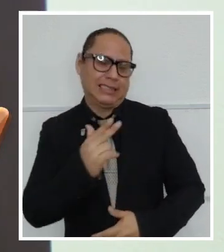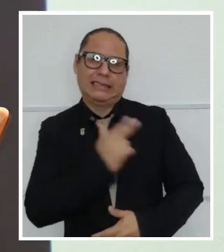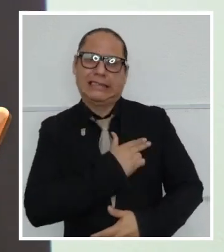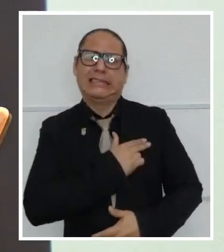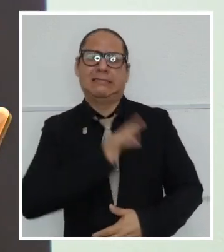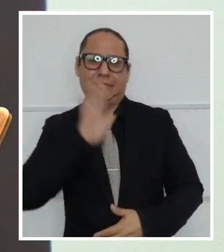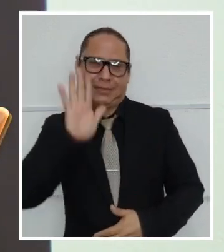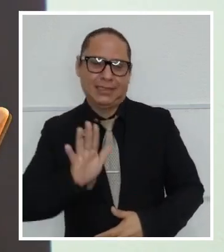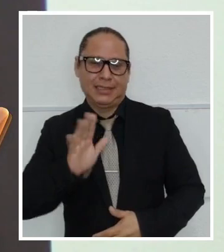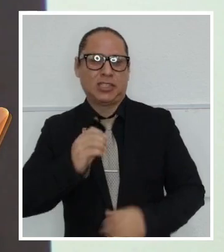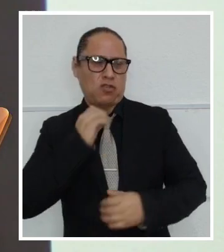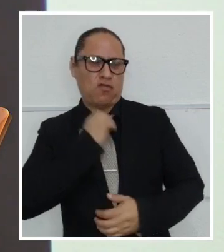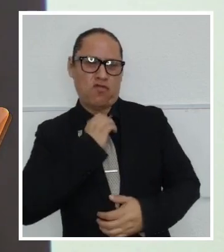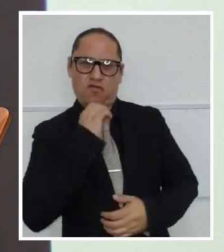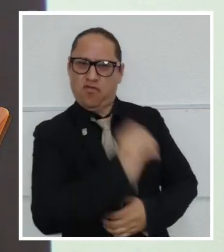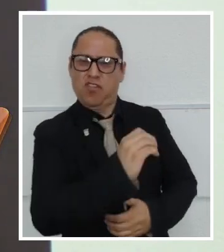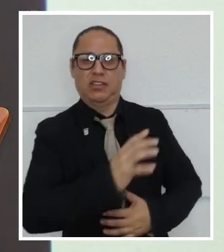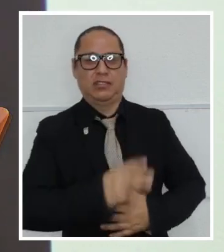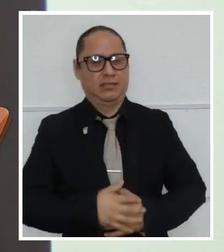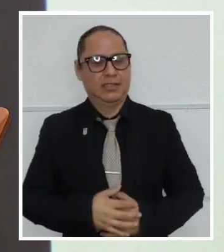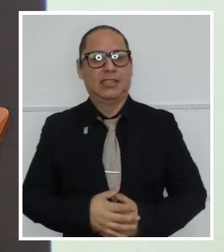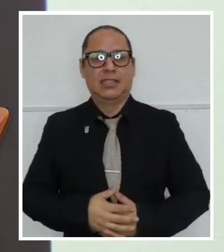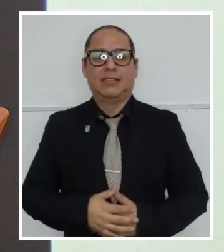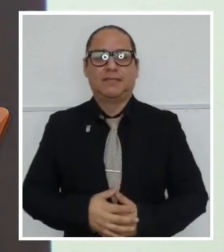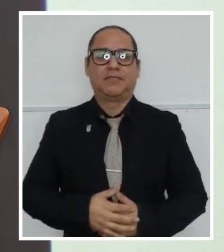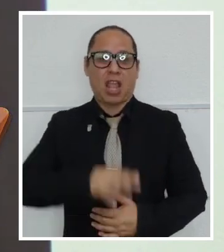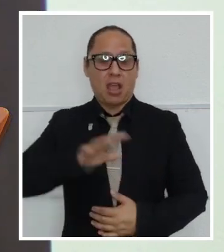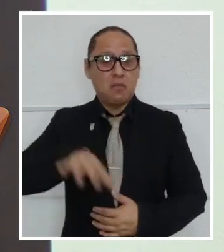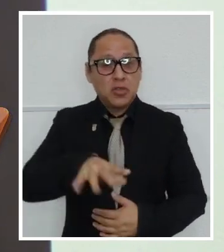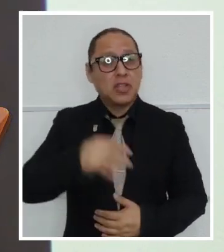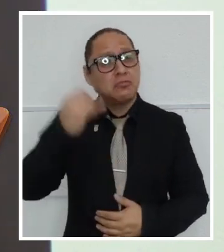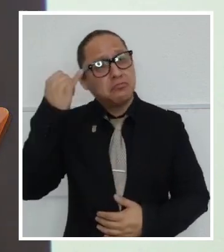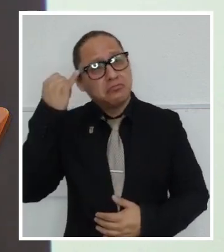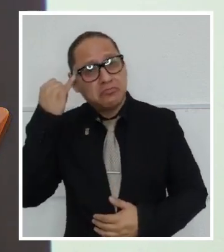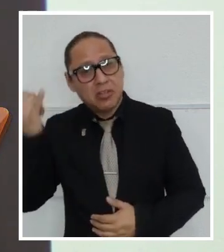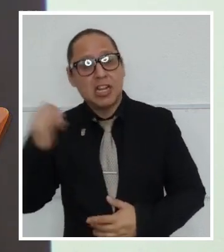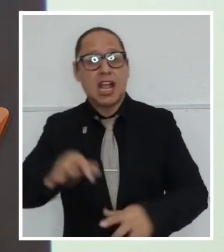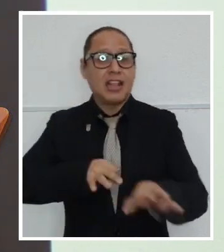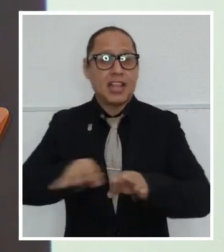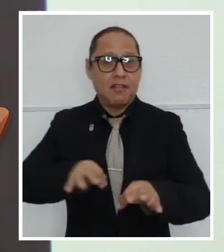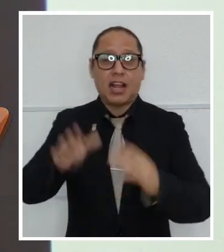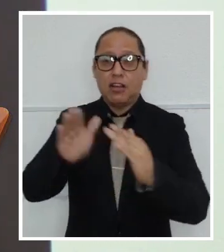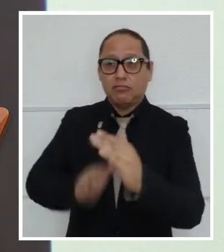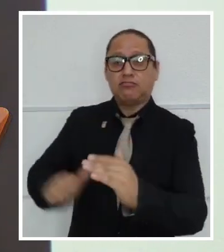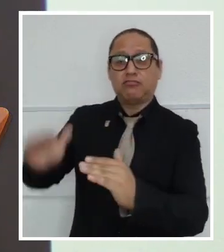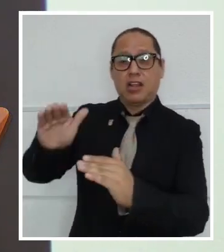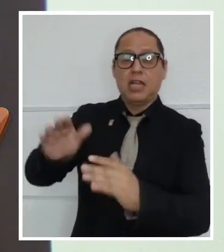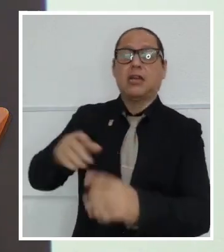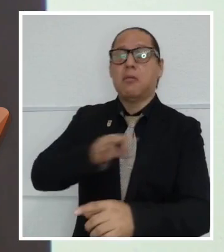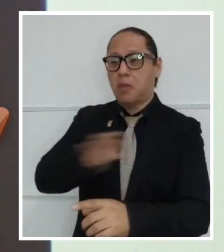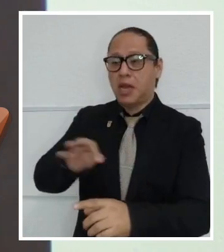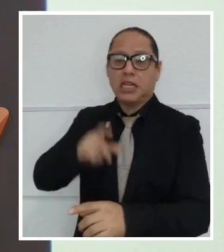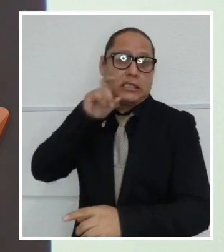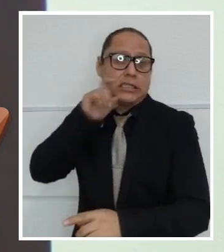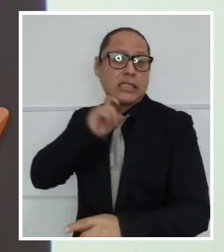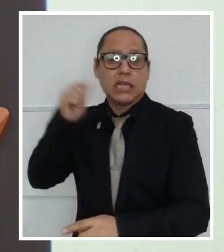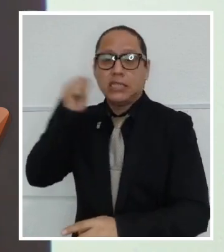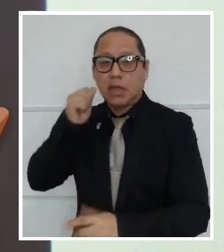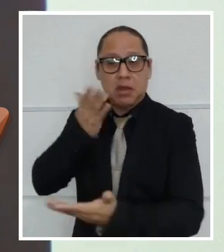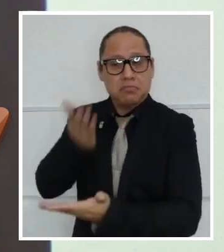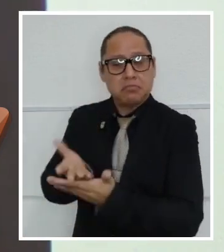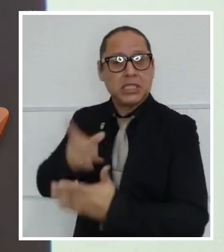ofensa es lamentable que por Buscar ser destacadas en el trabajo seamos sujetas de acoso no